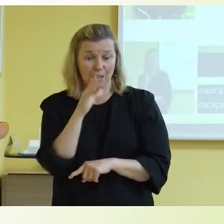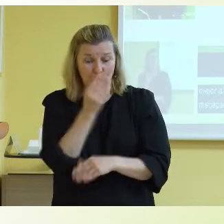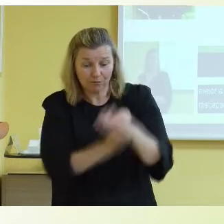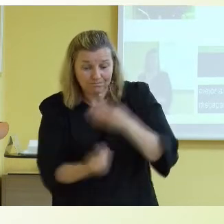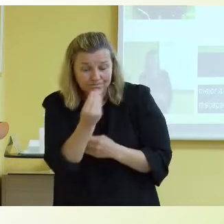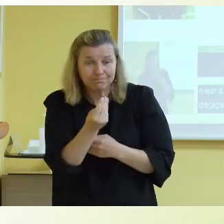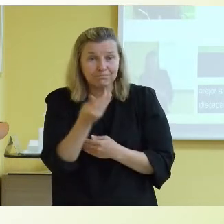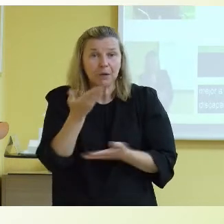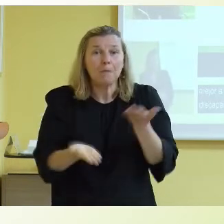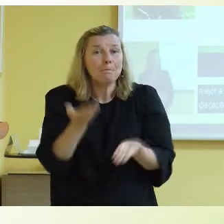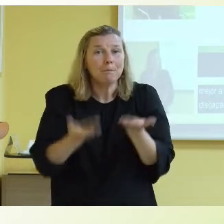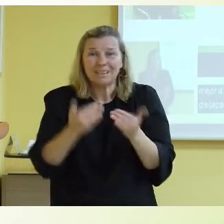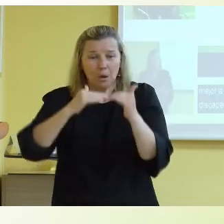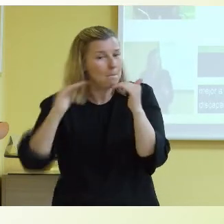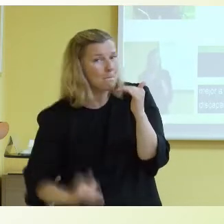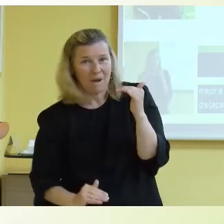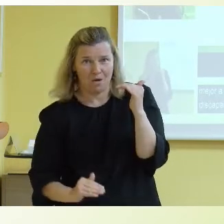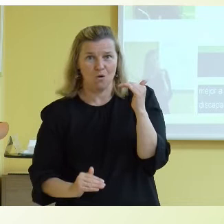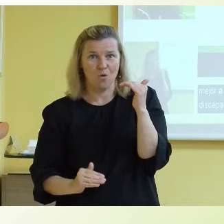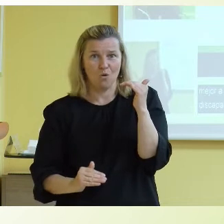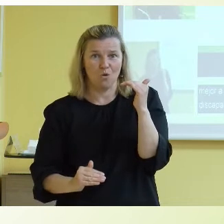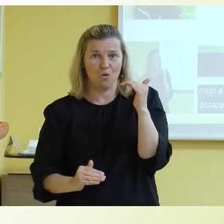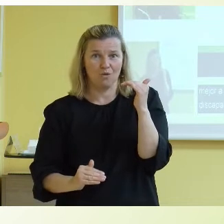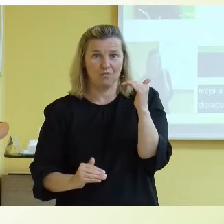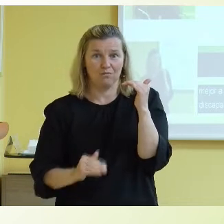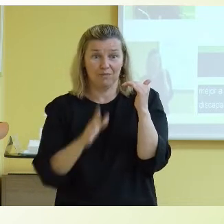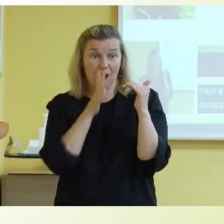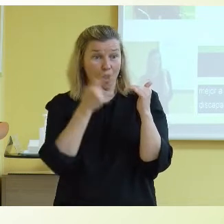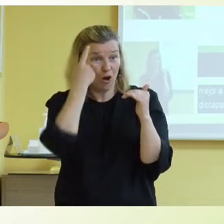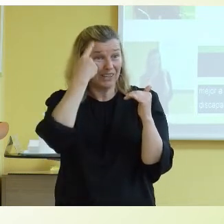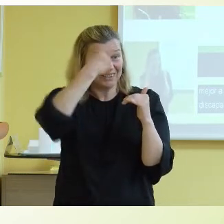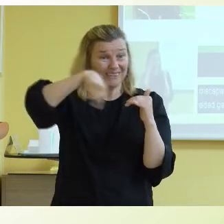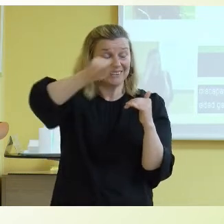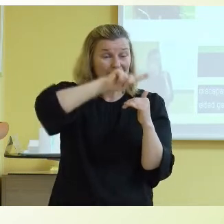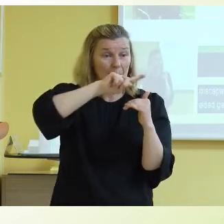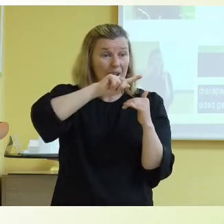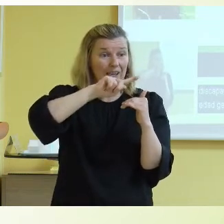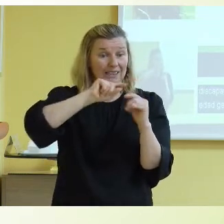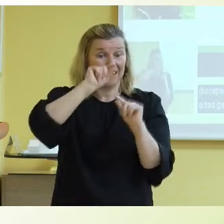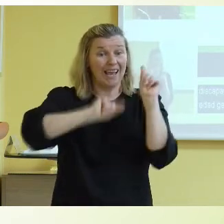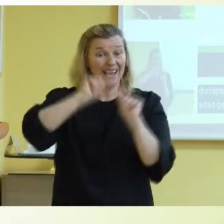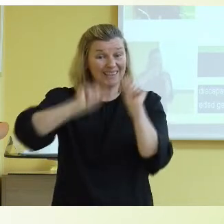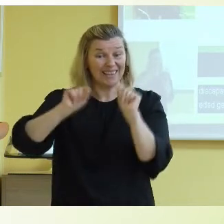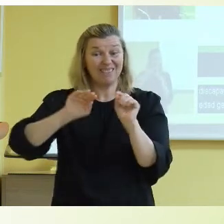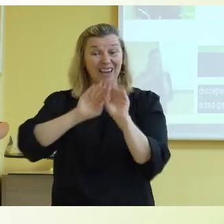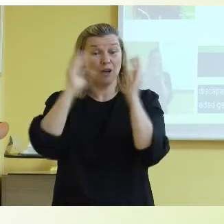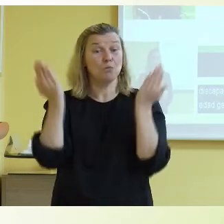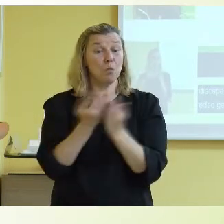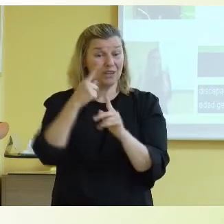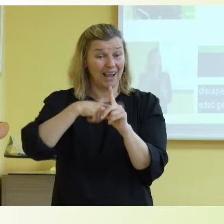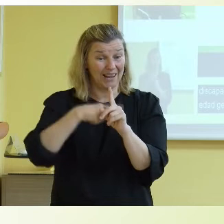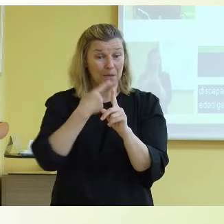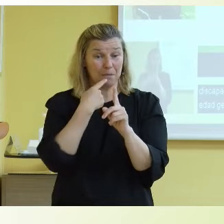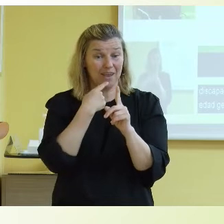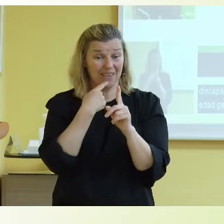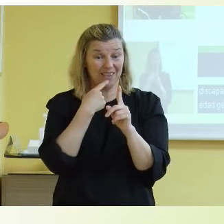bajo peso en relación con la edad gestacional, que hoy en día sabéis que cuando se ven estas estadísticas a nivel mundial hay un porcentaje de